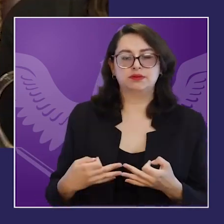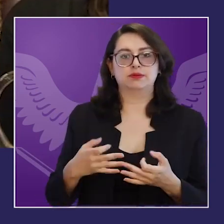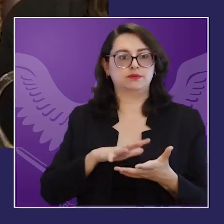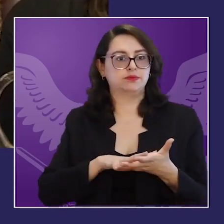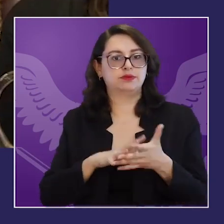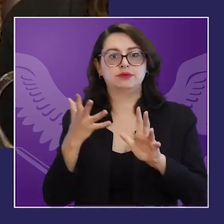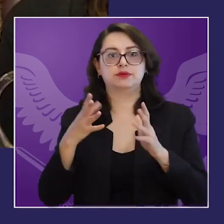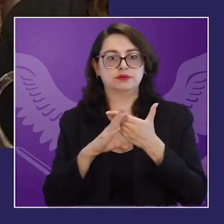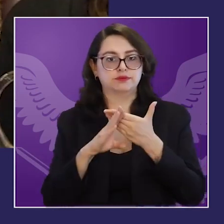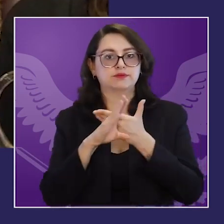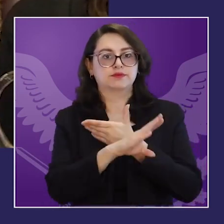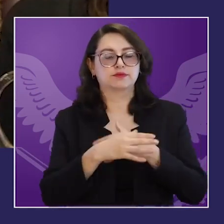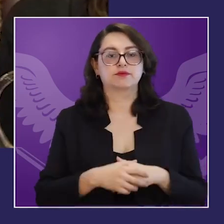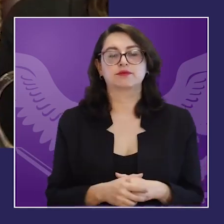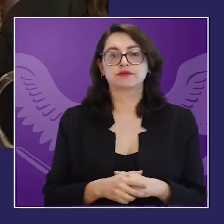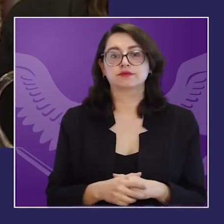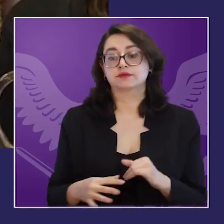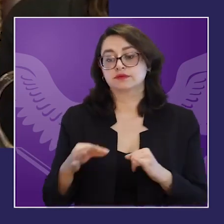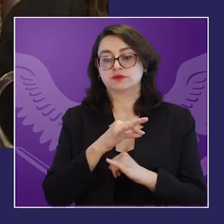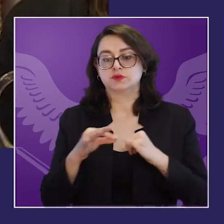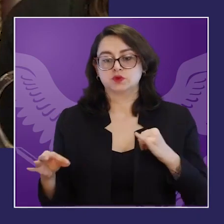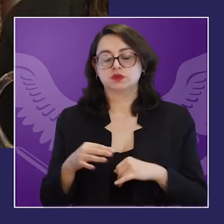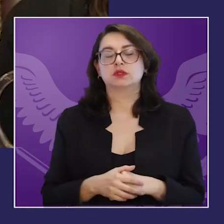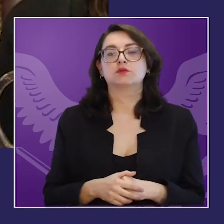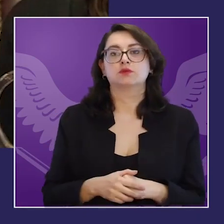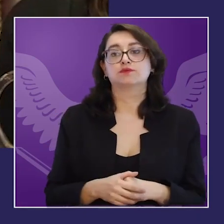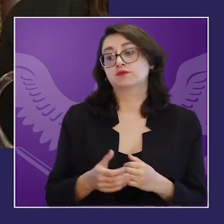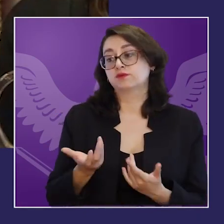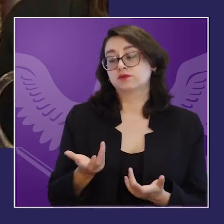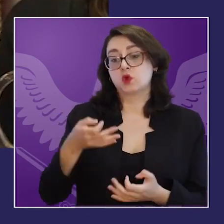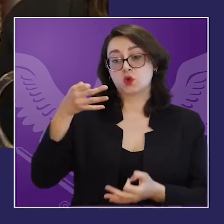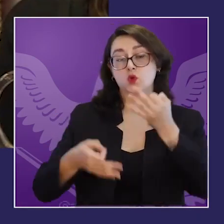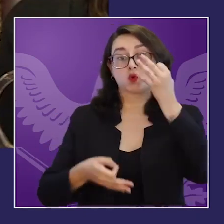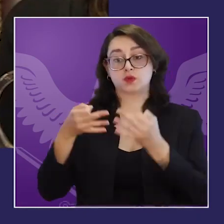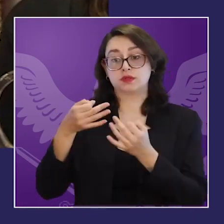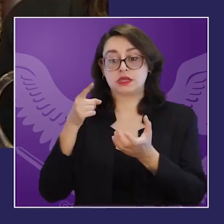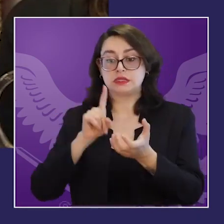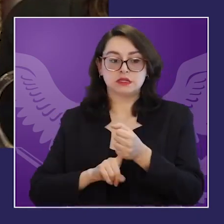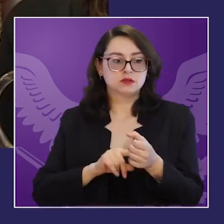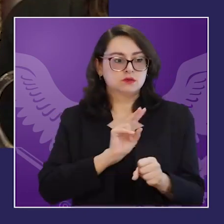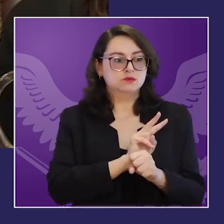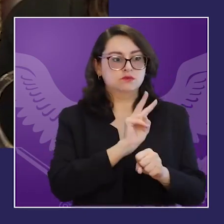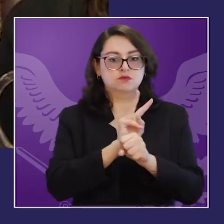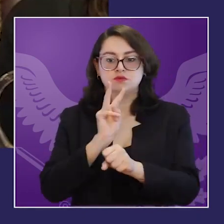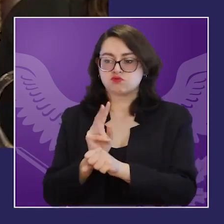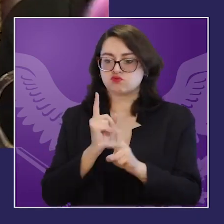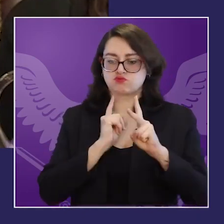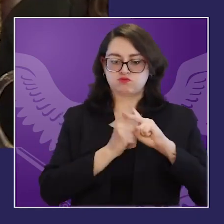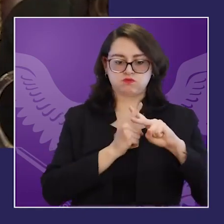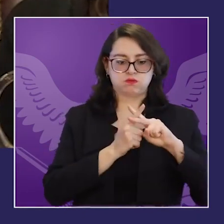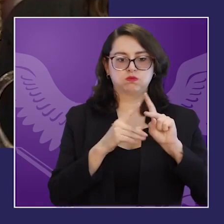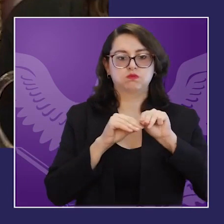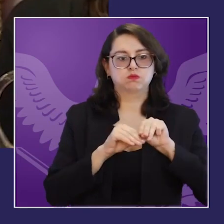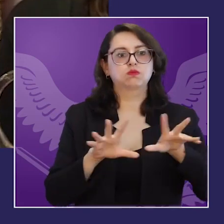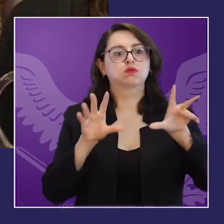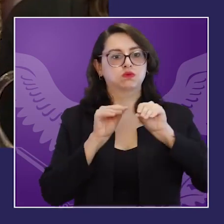finalizar, celebramos que la Corte tenga un observatorio que publique estadísticas oficiales, pero que es necesario trabajar fuertemente